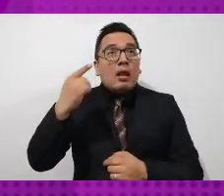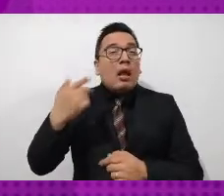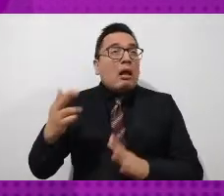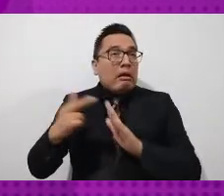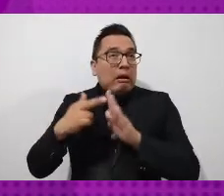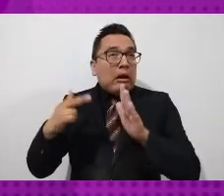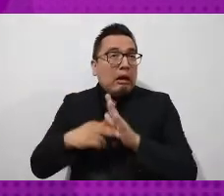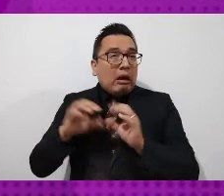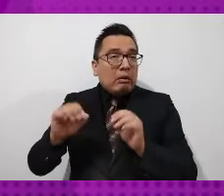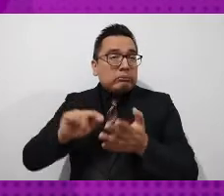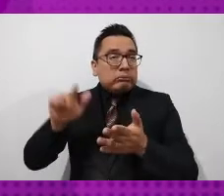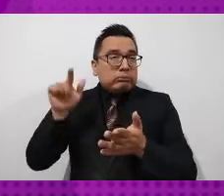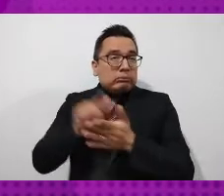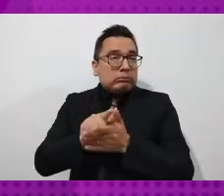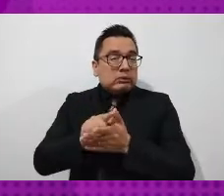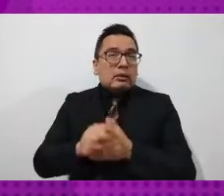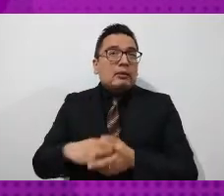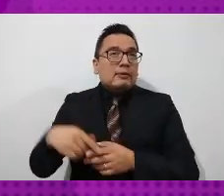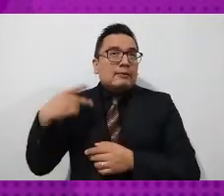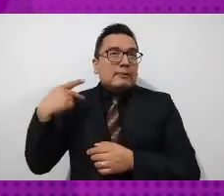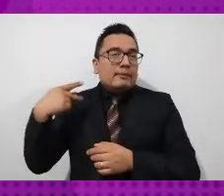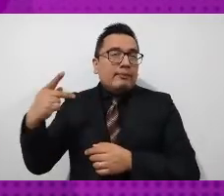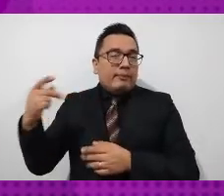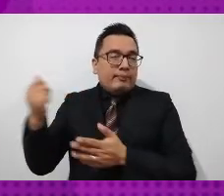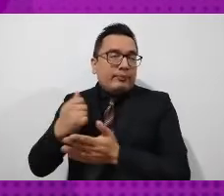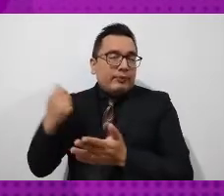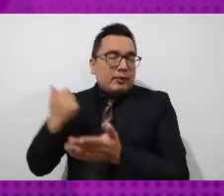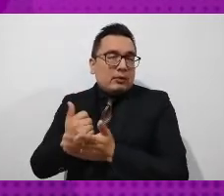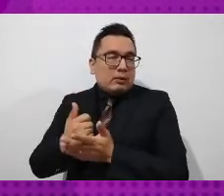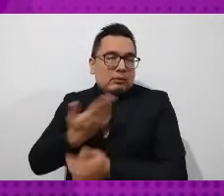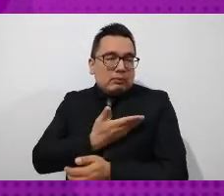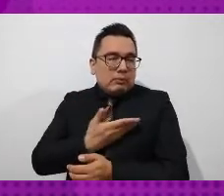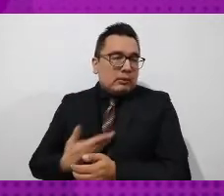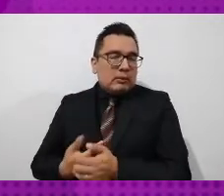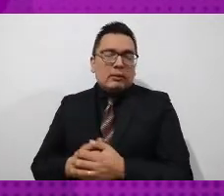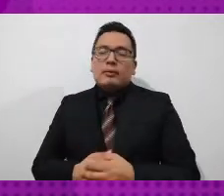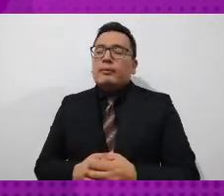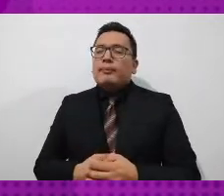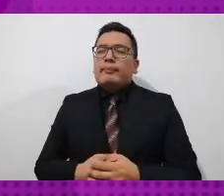por aquellas normas que le compete a un ayuntamiento